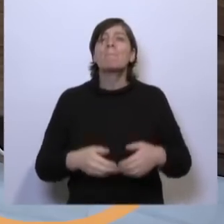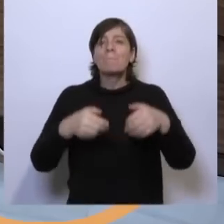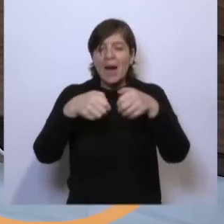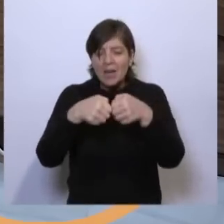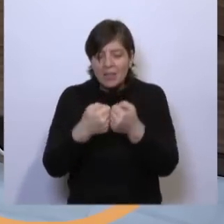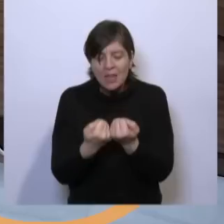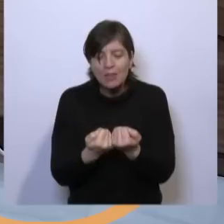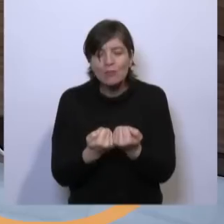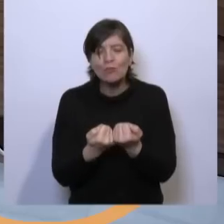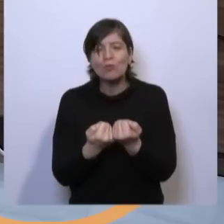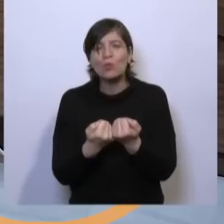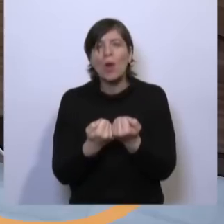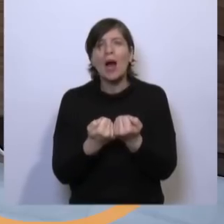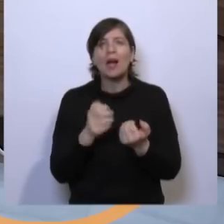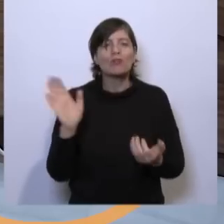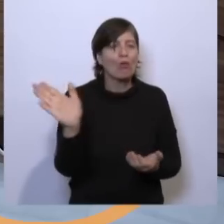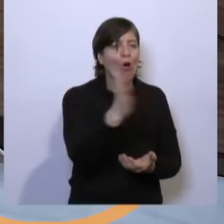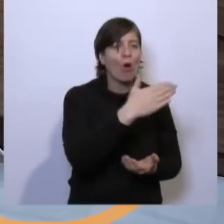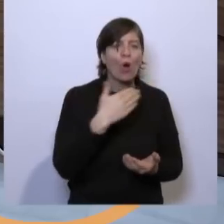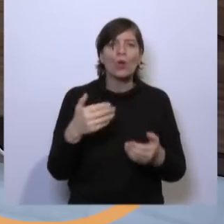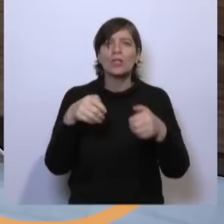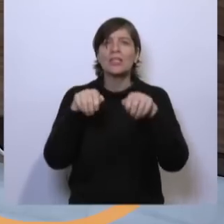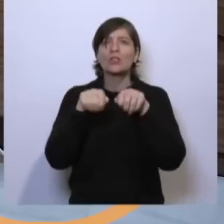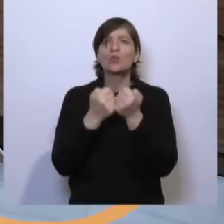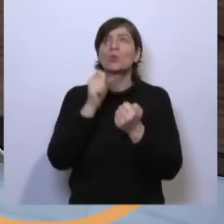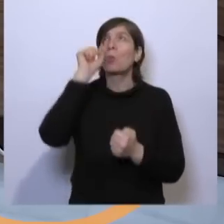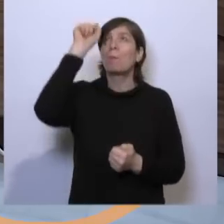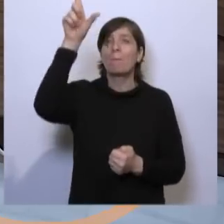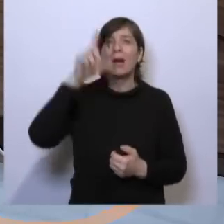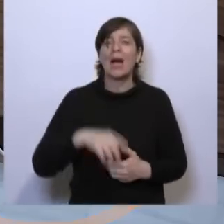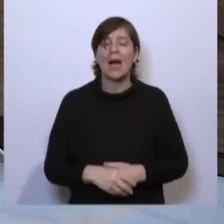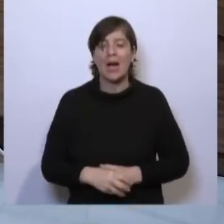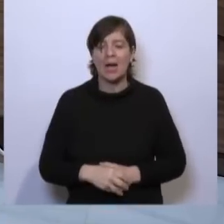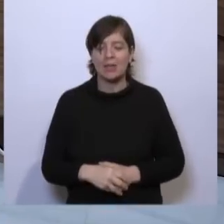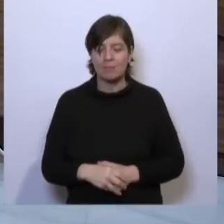estarás partiendo a los pobres tu